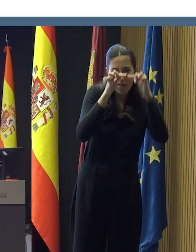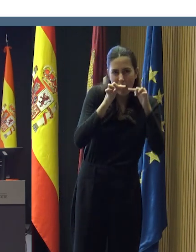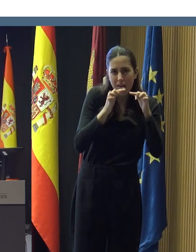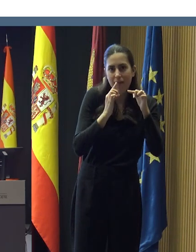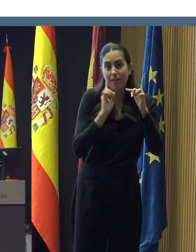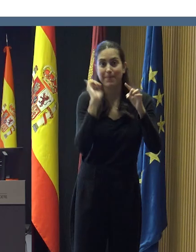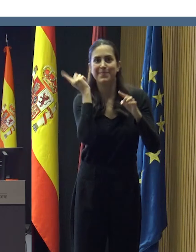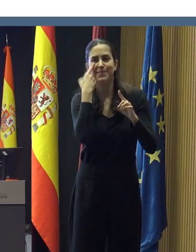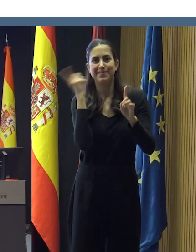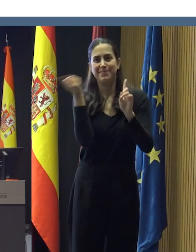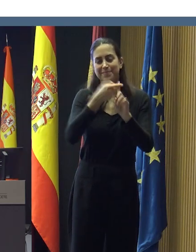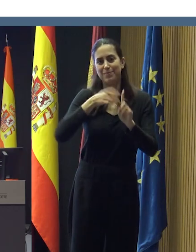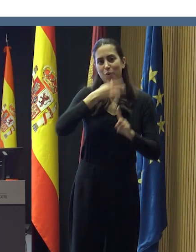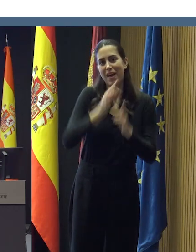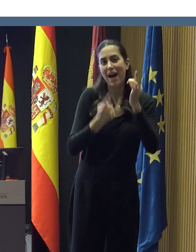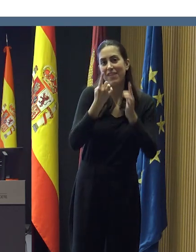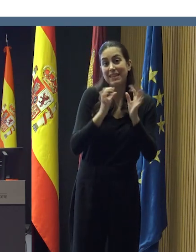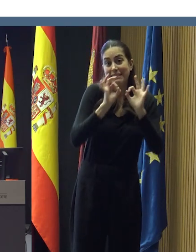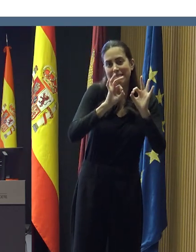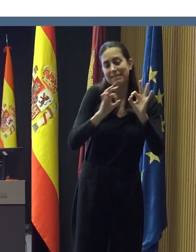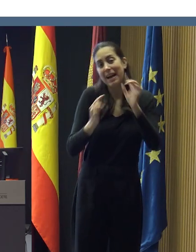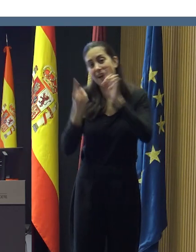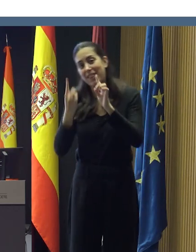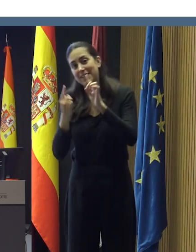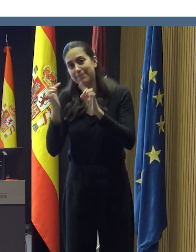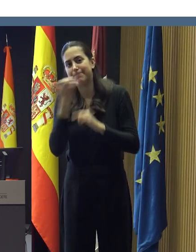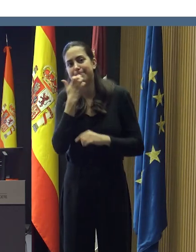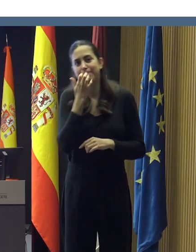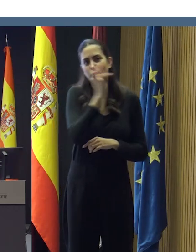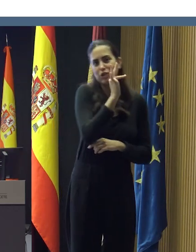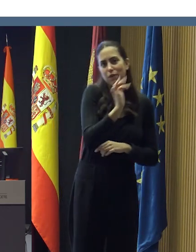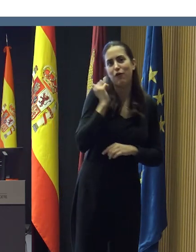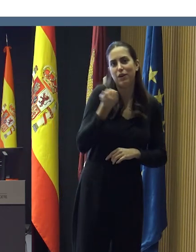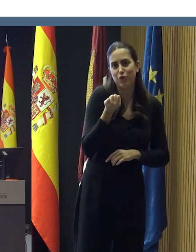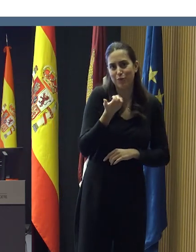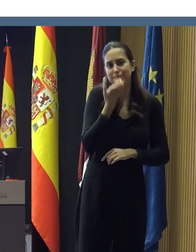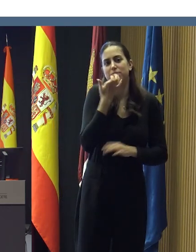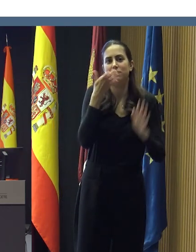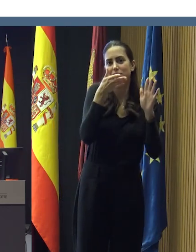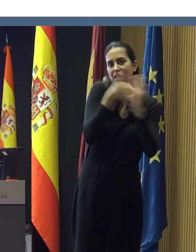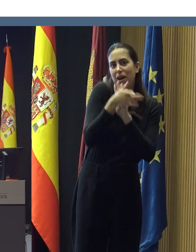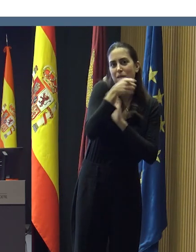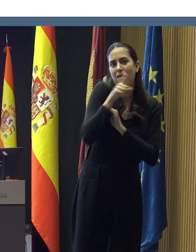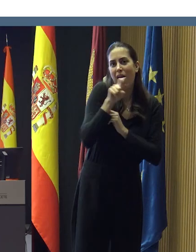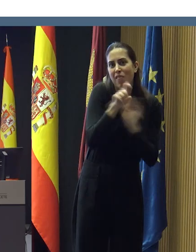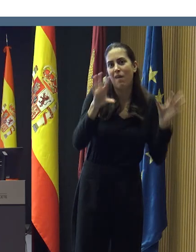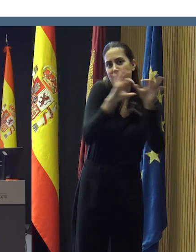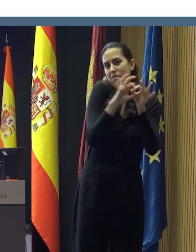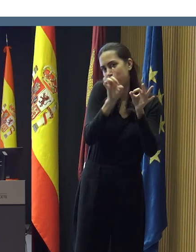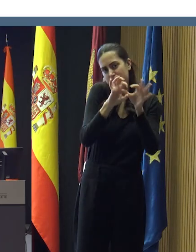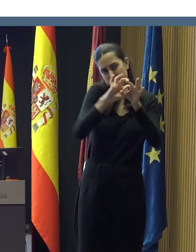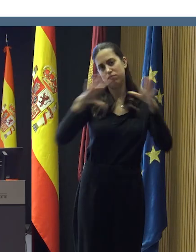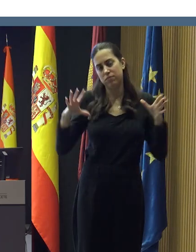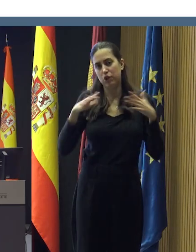veces no. Entonces también es un arma de doble filo porque a veces salen positivos y no es porque haya un cáncer. Entonces hay que buscar muy bien la